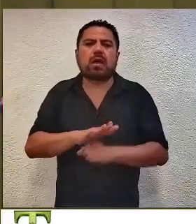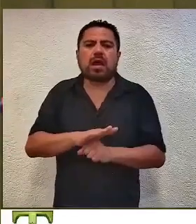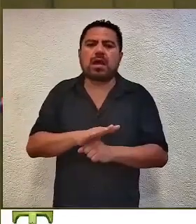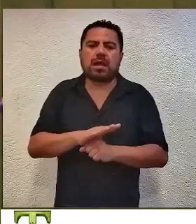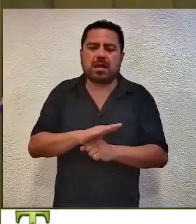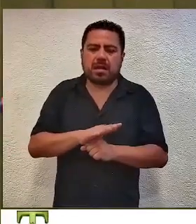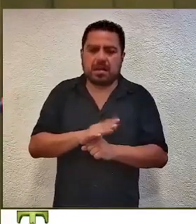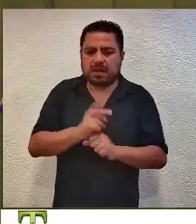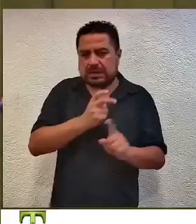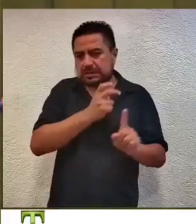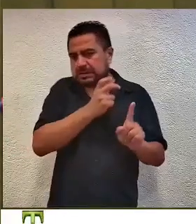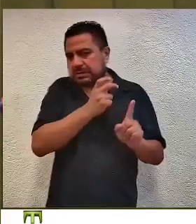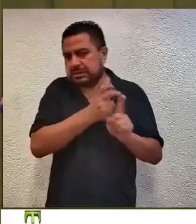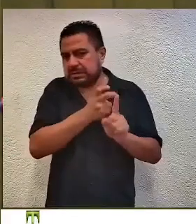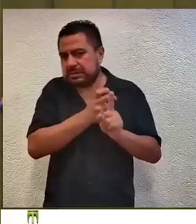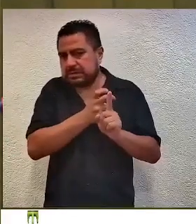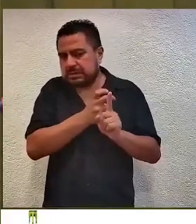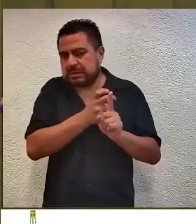esta